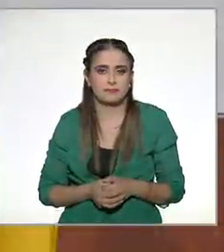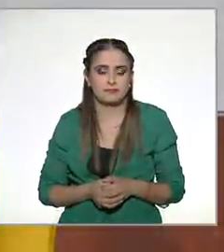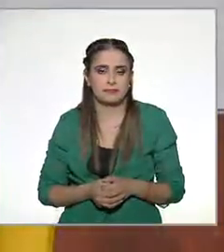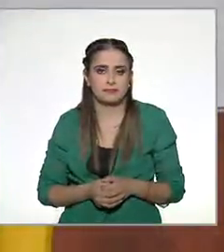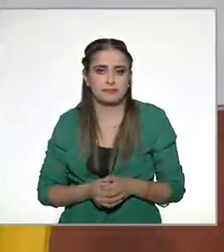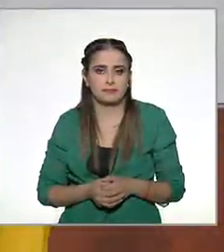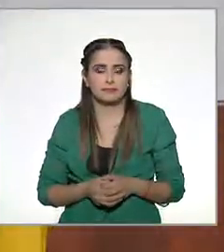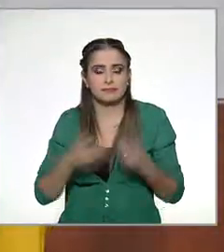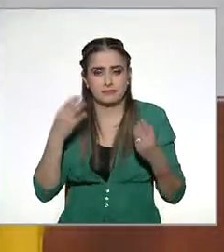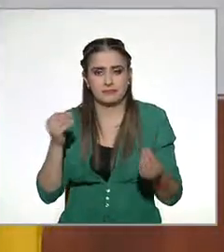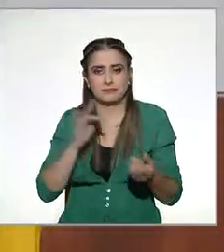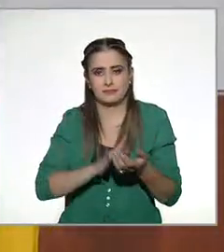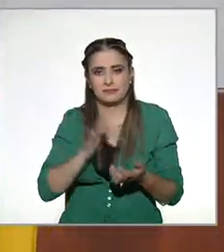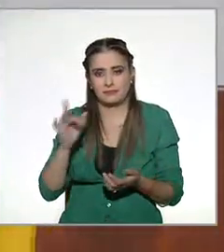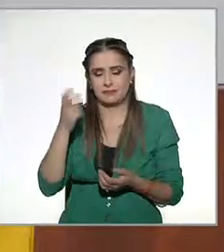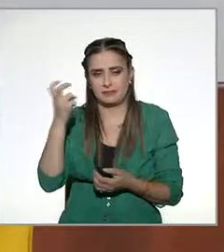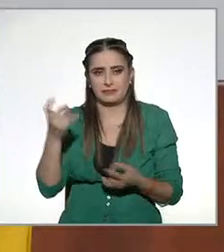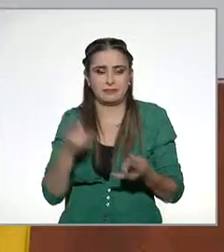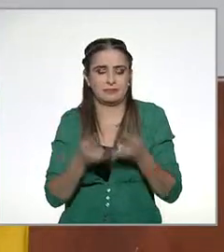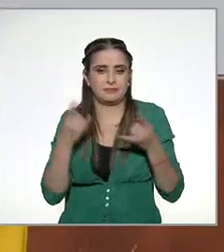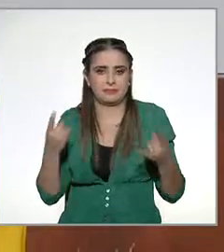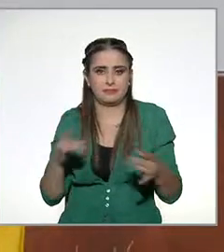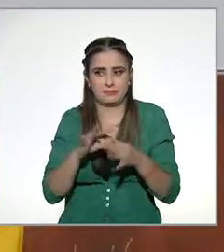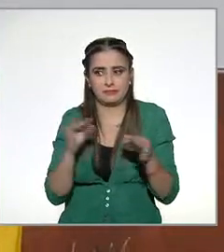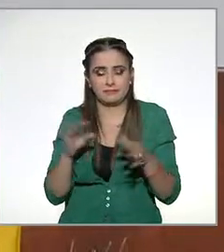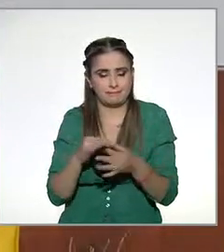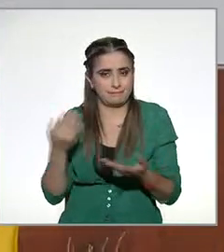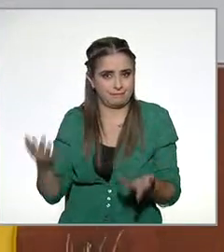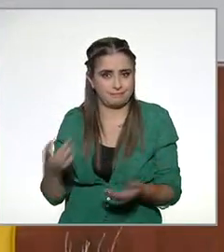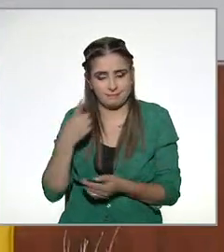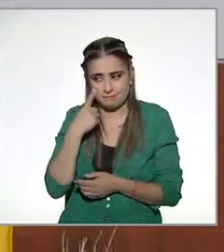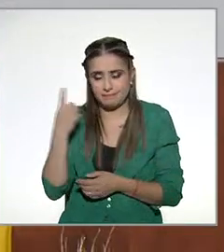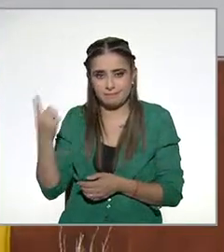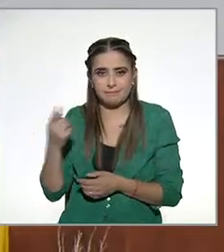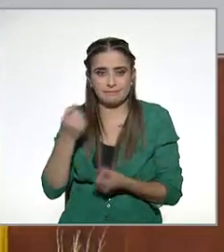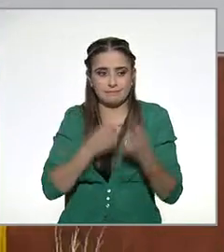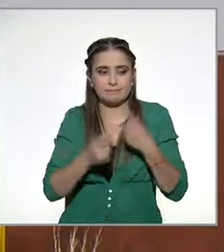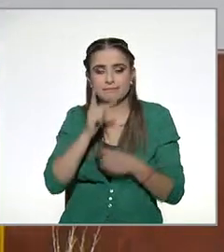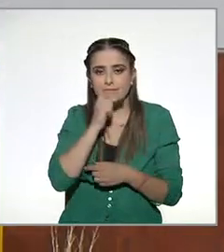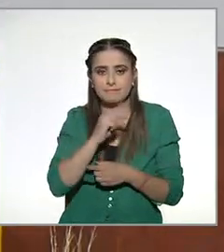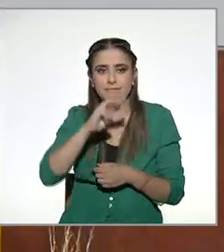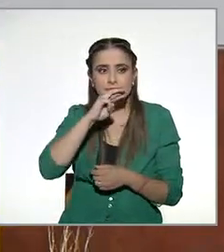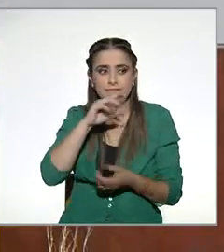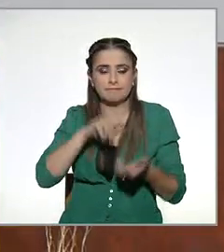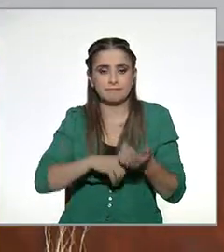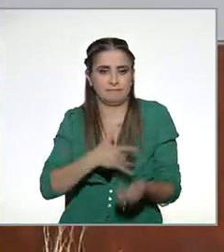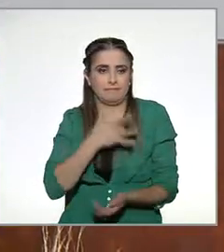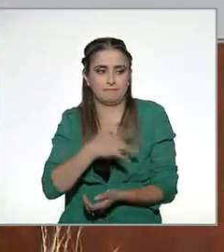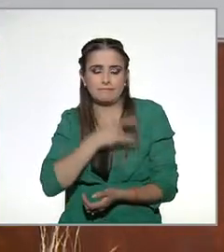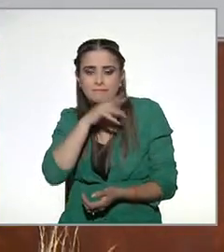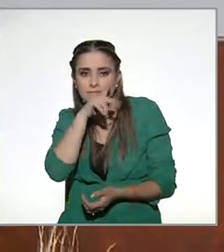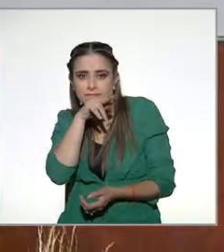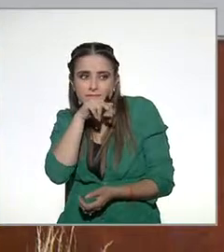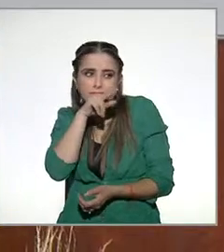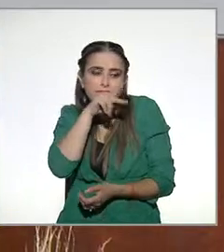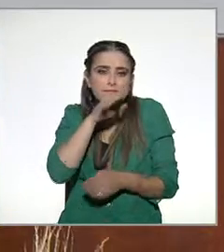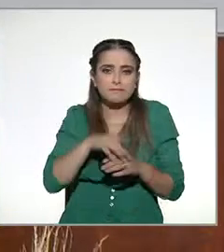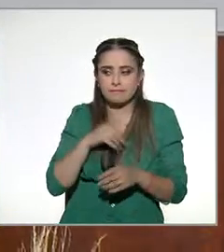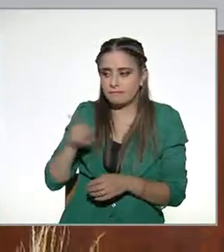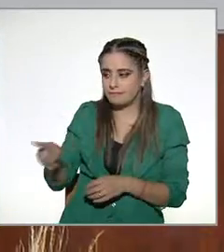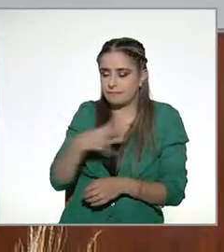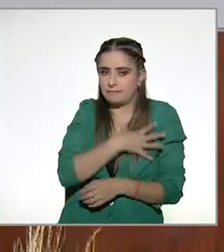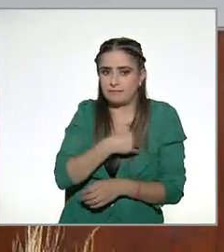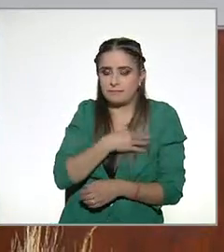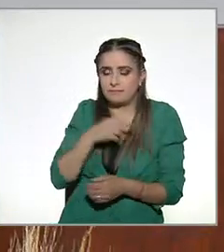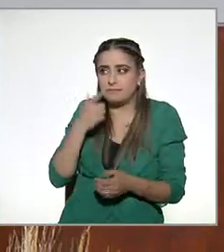Pues muchas gracias a este testimonio y ahí está lo que decíamos, cómo a las mamás, a los papás nos preocupa cuando un hijo lo